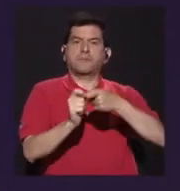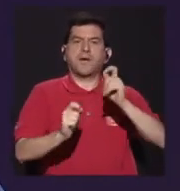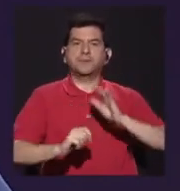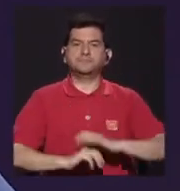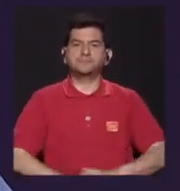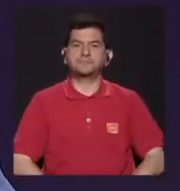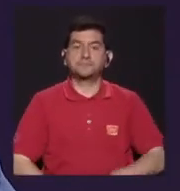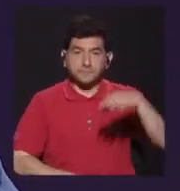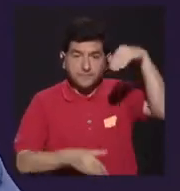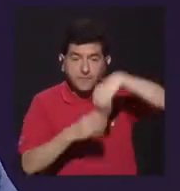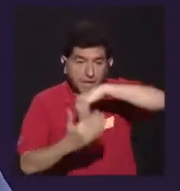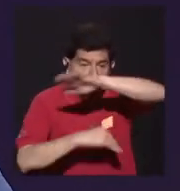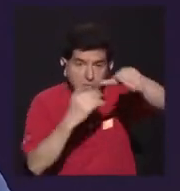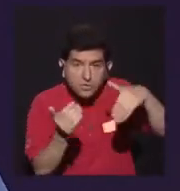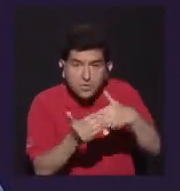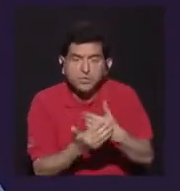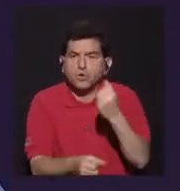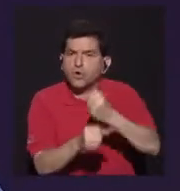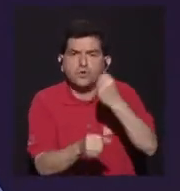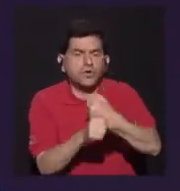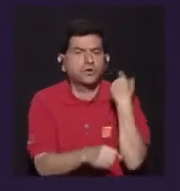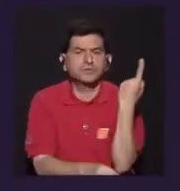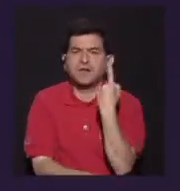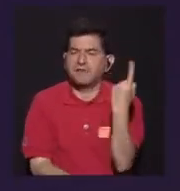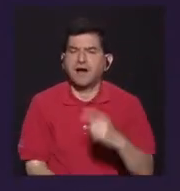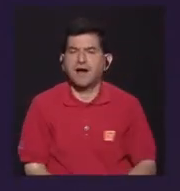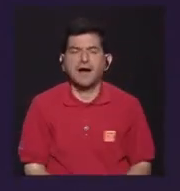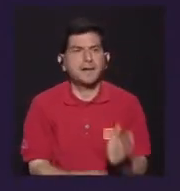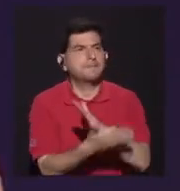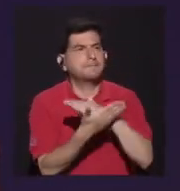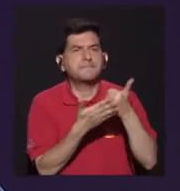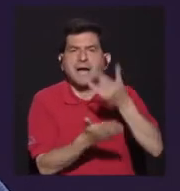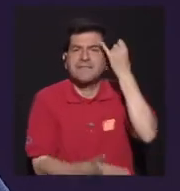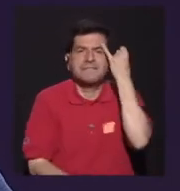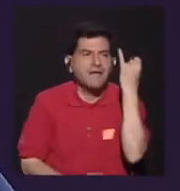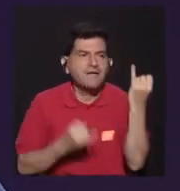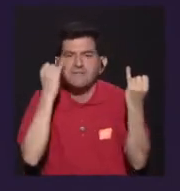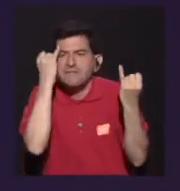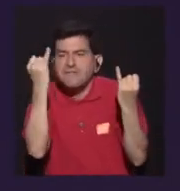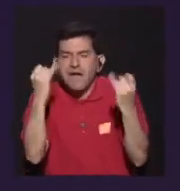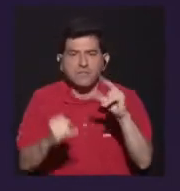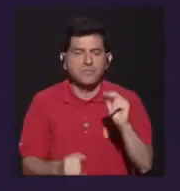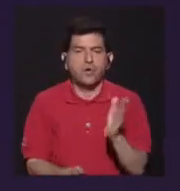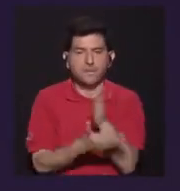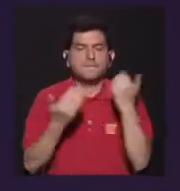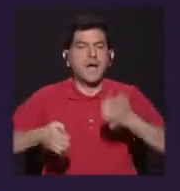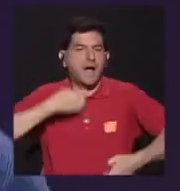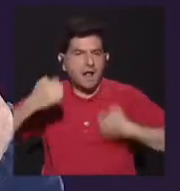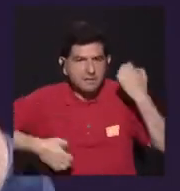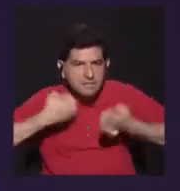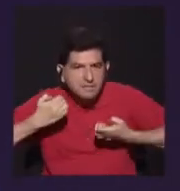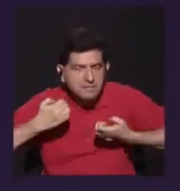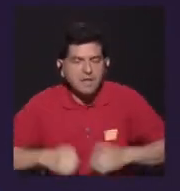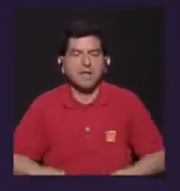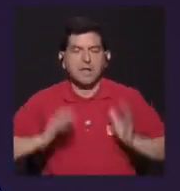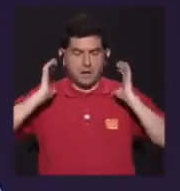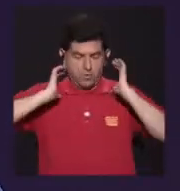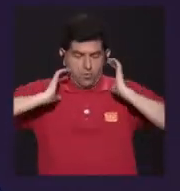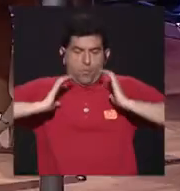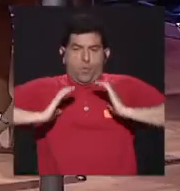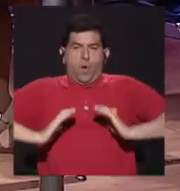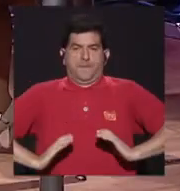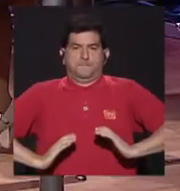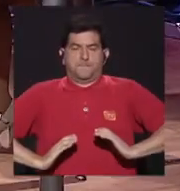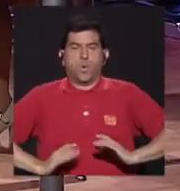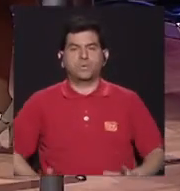¿verdad?, que incluye todo esto. Entonces, no hay que trabajar solo desde la parte ideológica, sino la parte emocional, la parte del cuerpo,